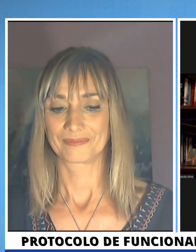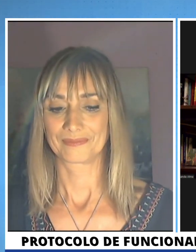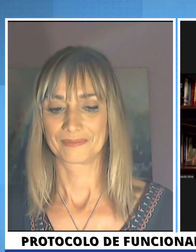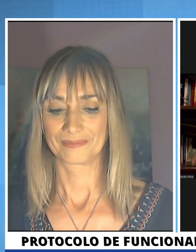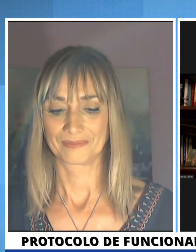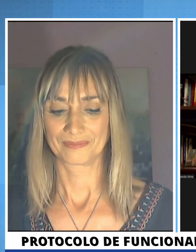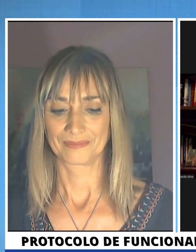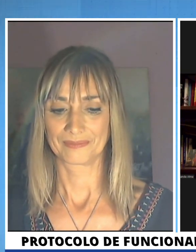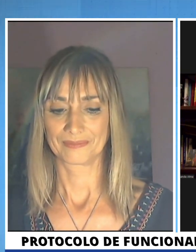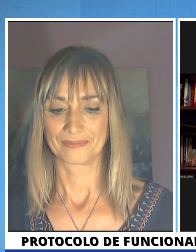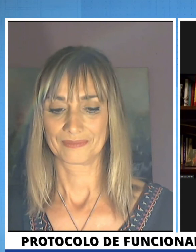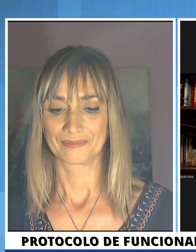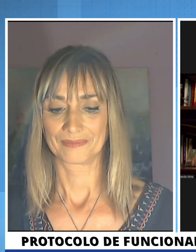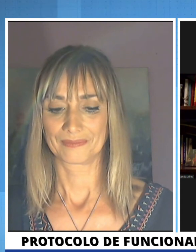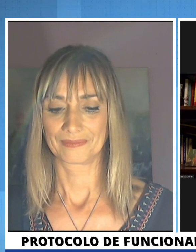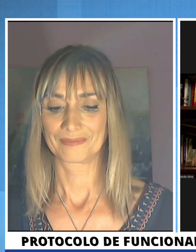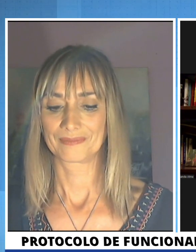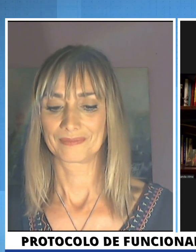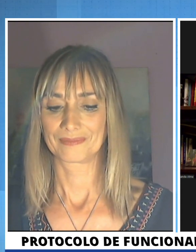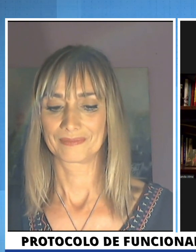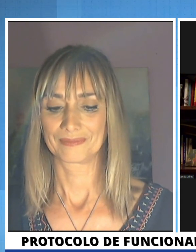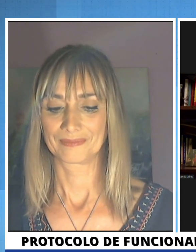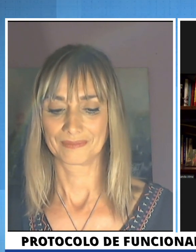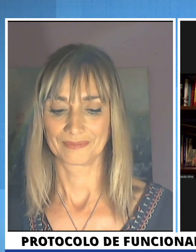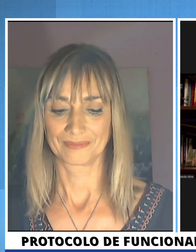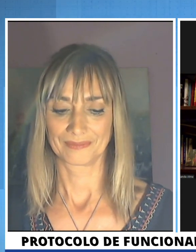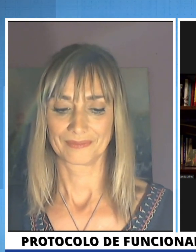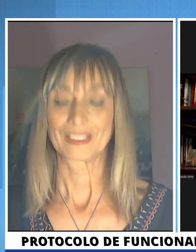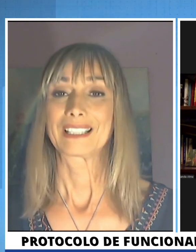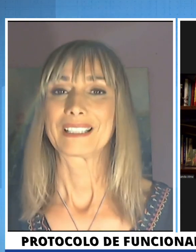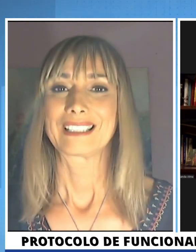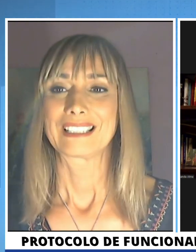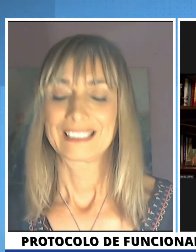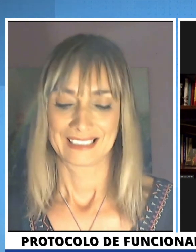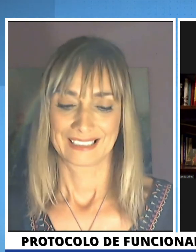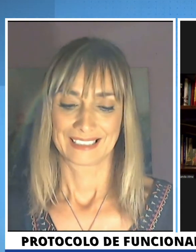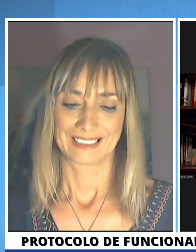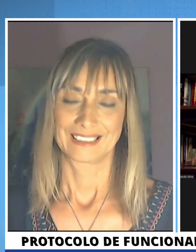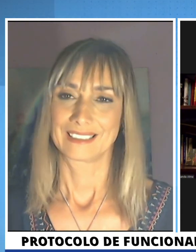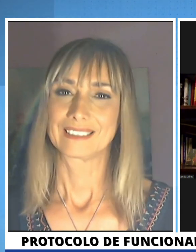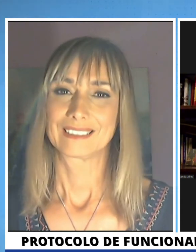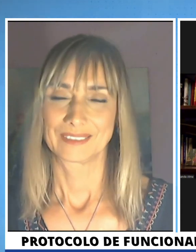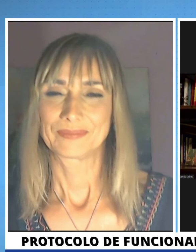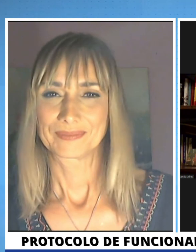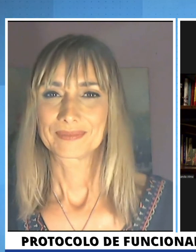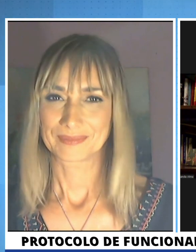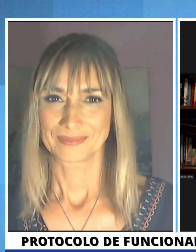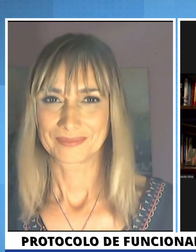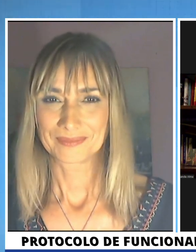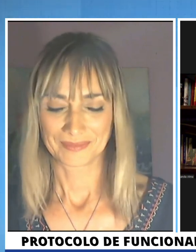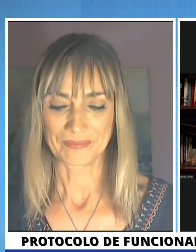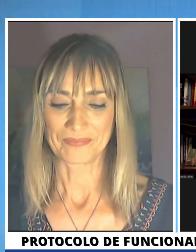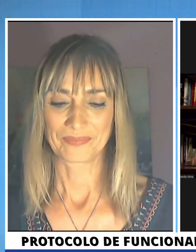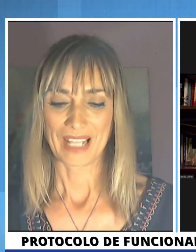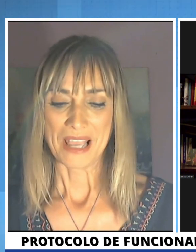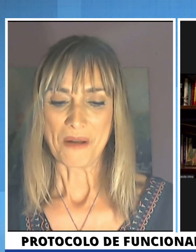además qué temas quiere llevar el oficialismo durante este nuevo periodo de renovación de las